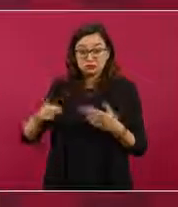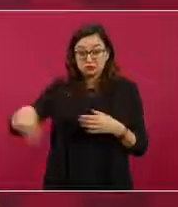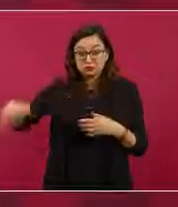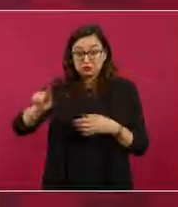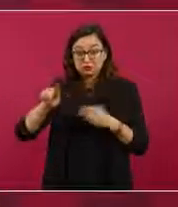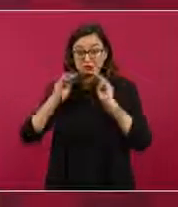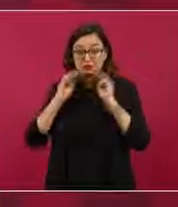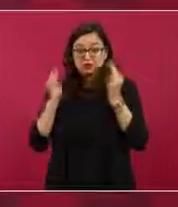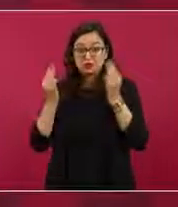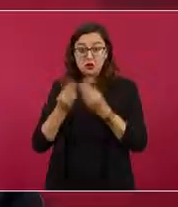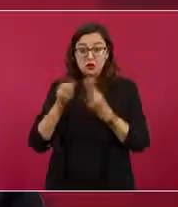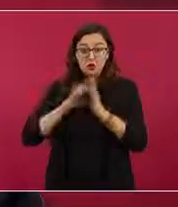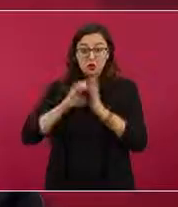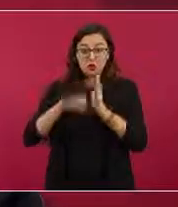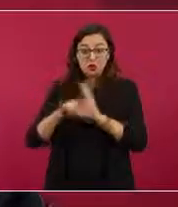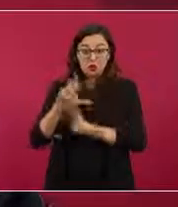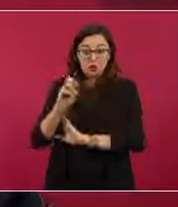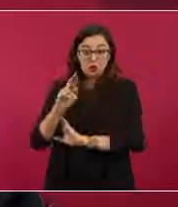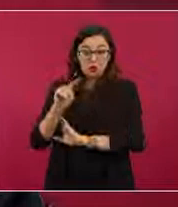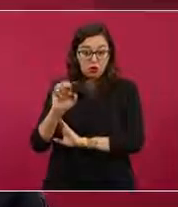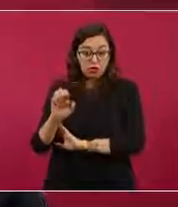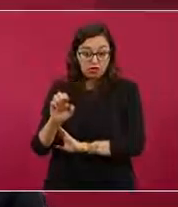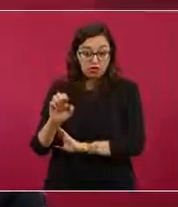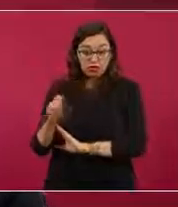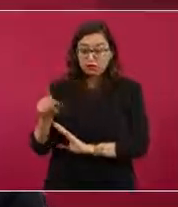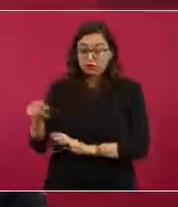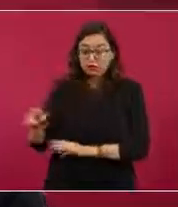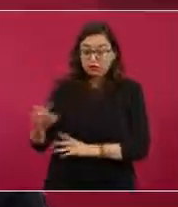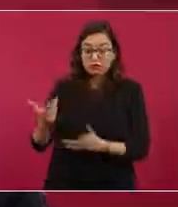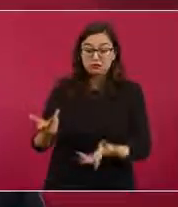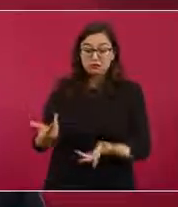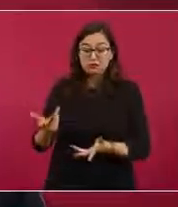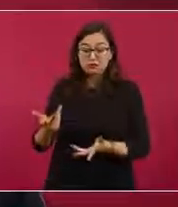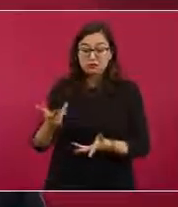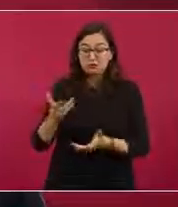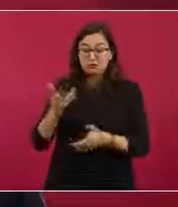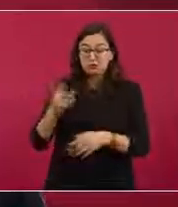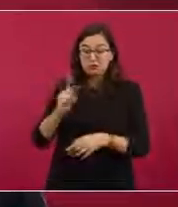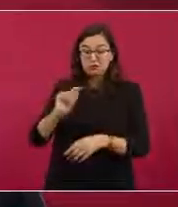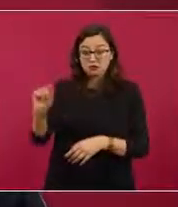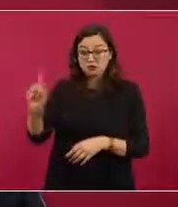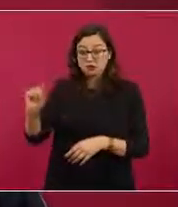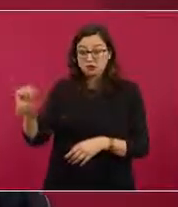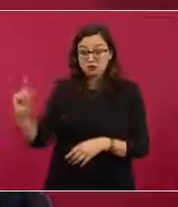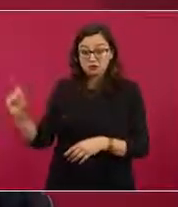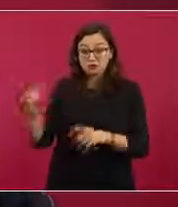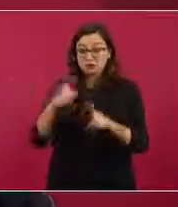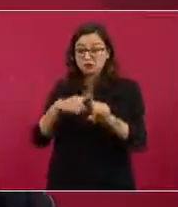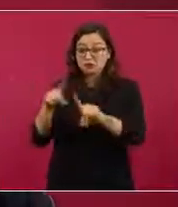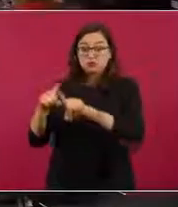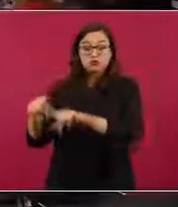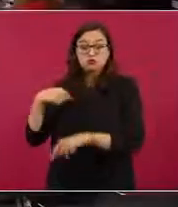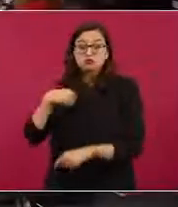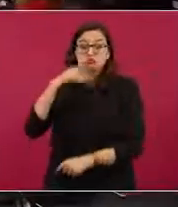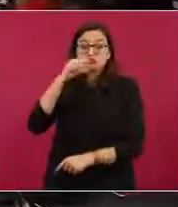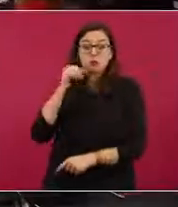mercenarios como Loré de Mola y otros, ¿no?, muy famosos.